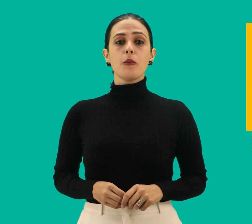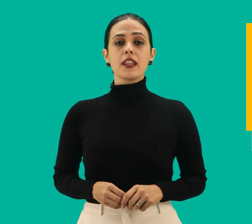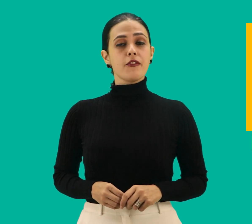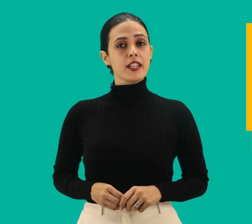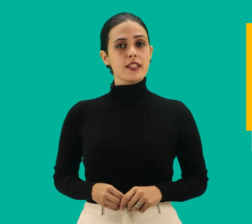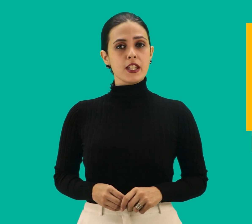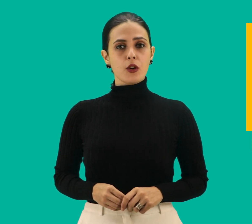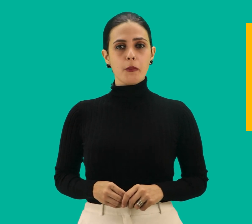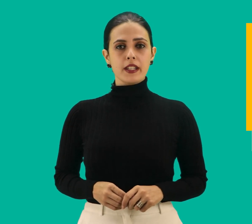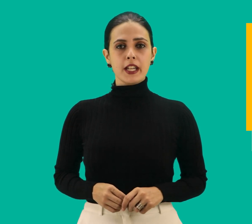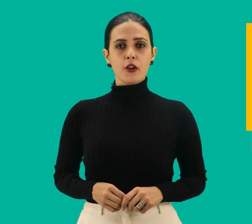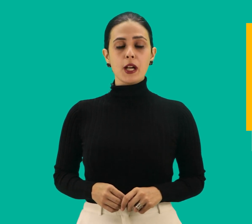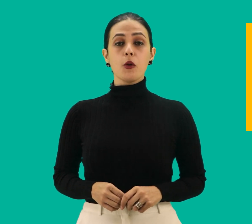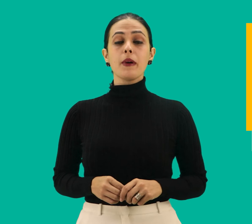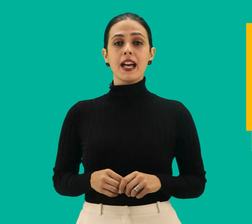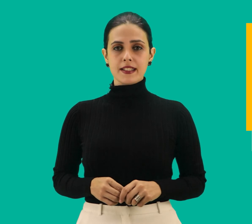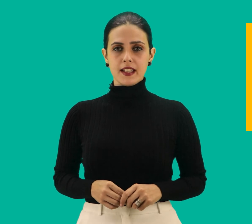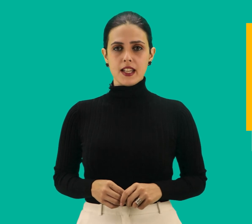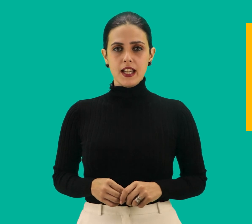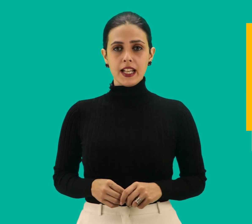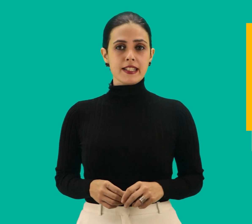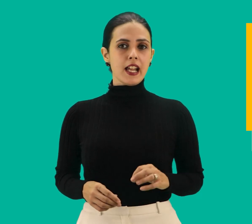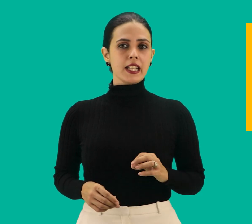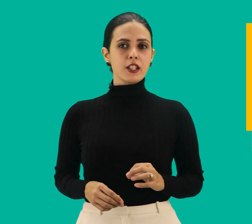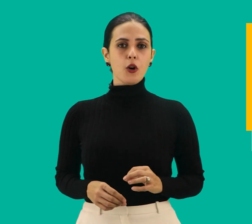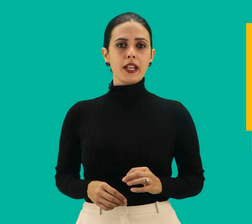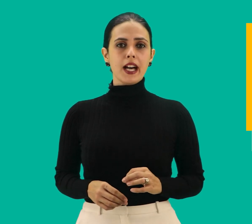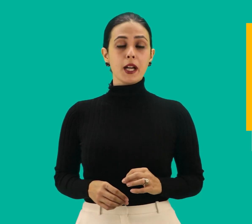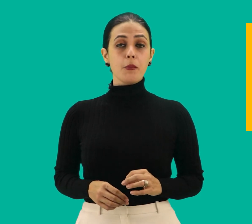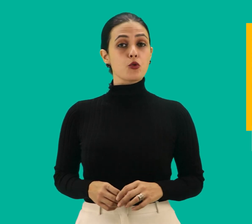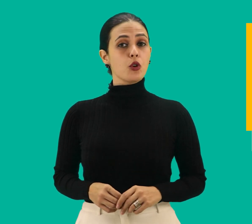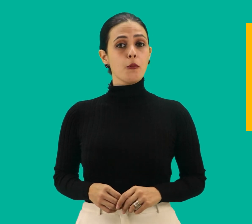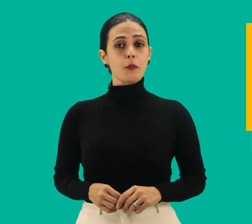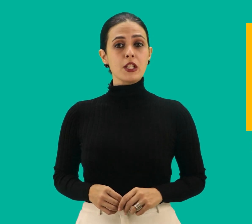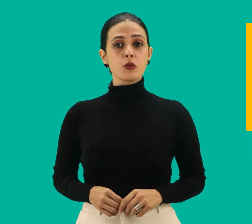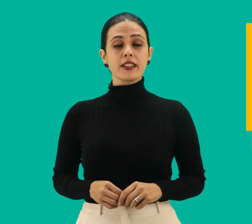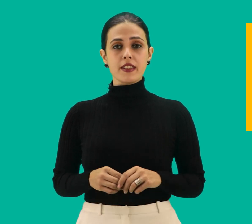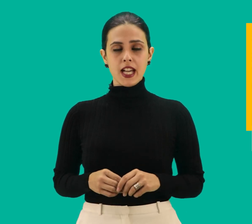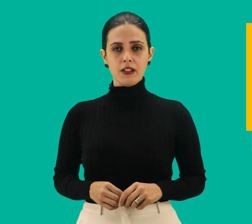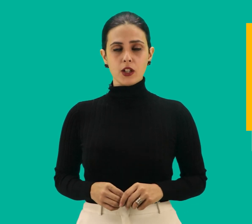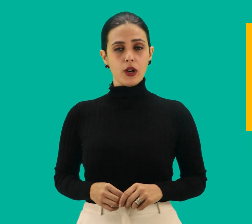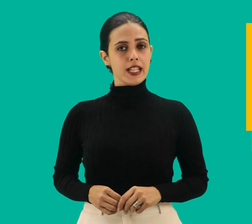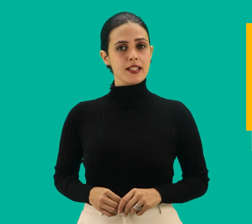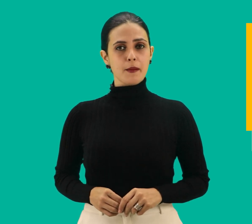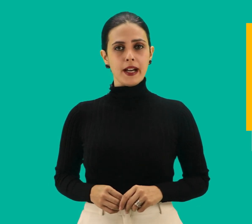el nombre del fallecido compañero Ramón Velázquez, al que se le rindió homenaje por su compromiso